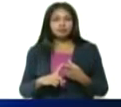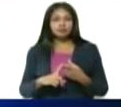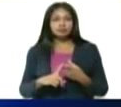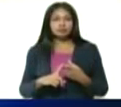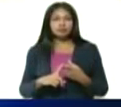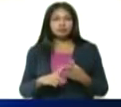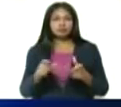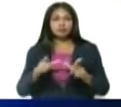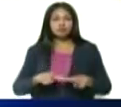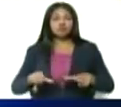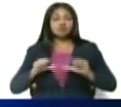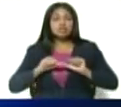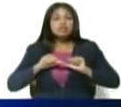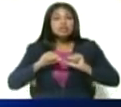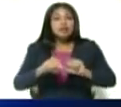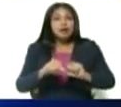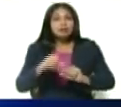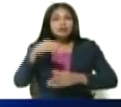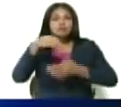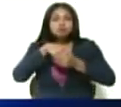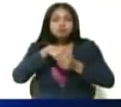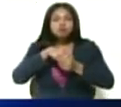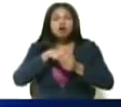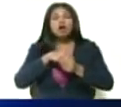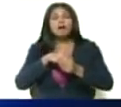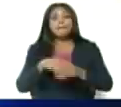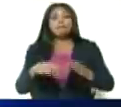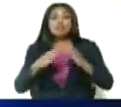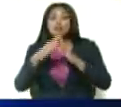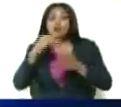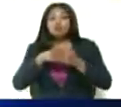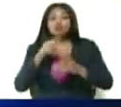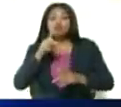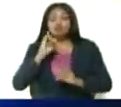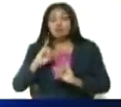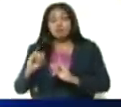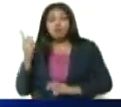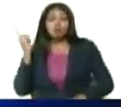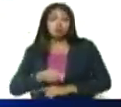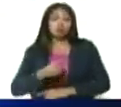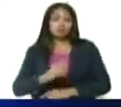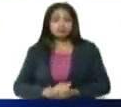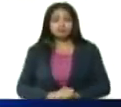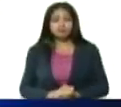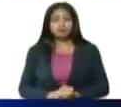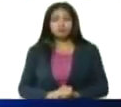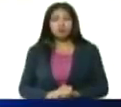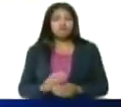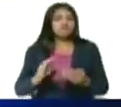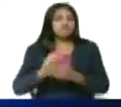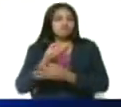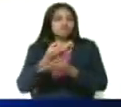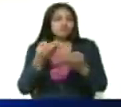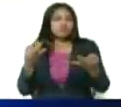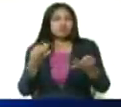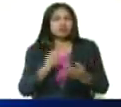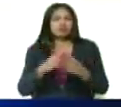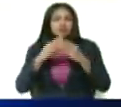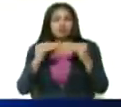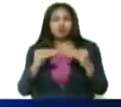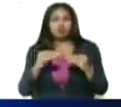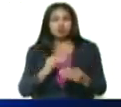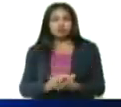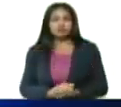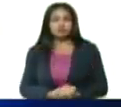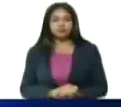de alojamiento, para cumplir precisamente con la cuarentena que usted ha ordenado. Así que está funcionando a la perfección, mi comandante en